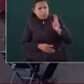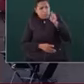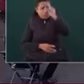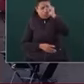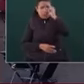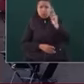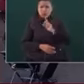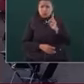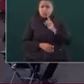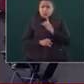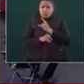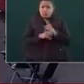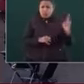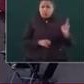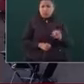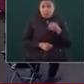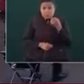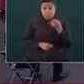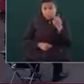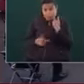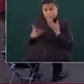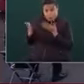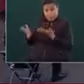Miren esto, miren lo que puso.